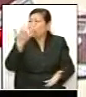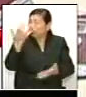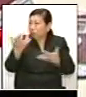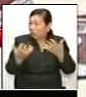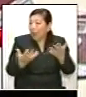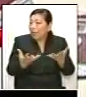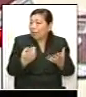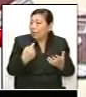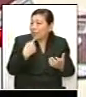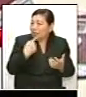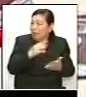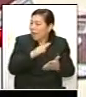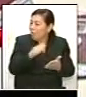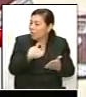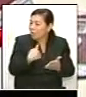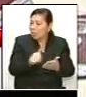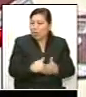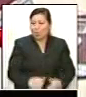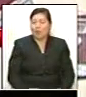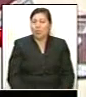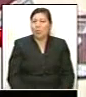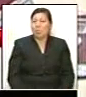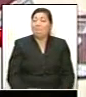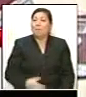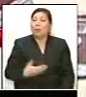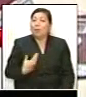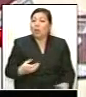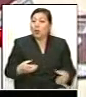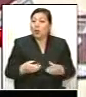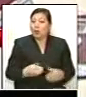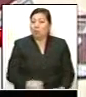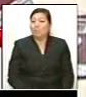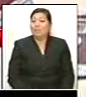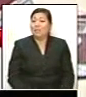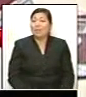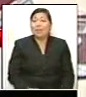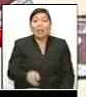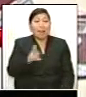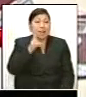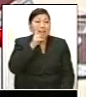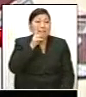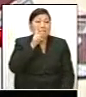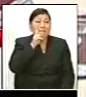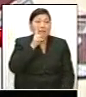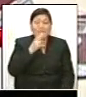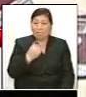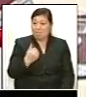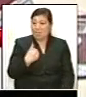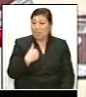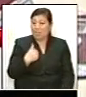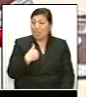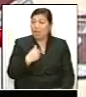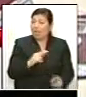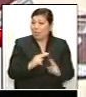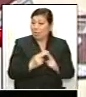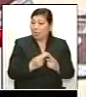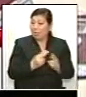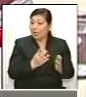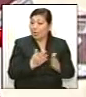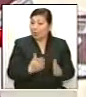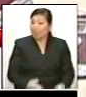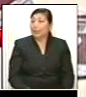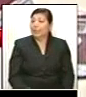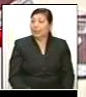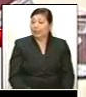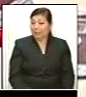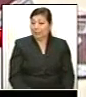dejar presente a todos miembros de la comisión acá, que el día viernes nosotros hemos tenido una sesión